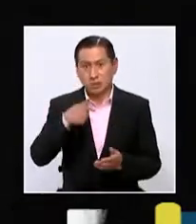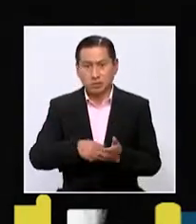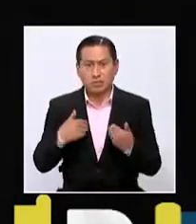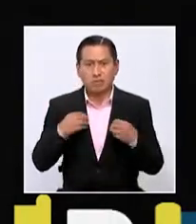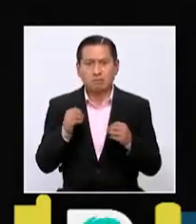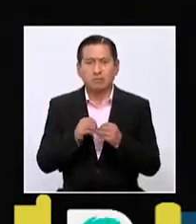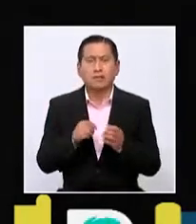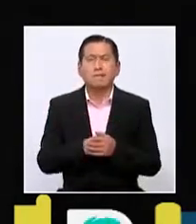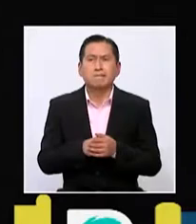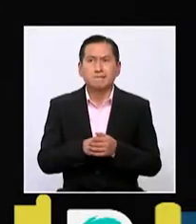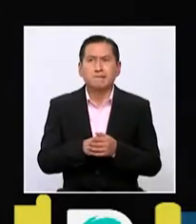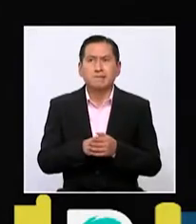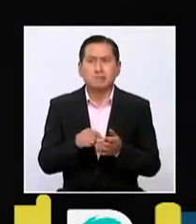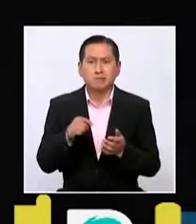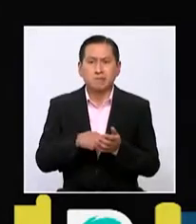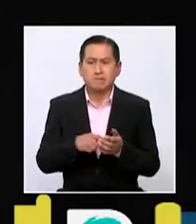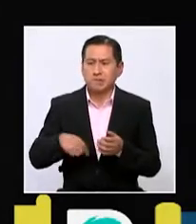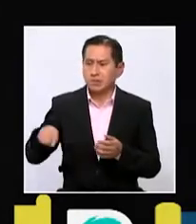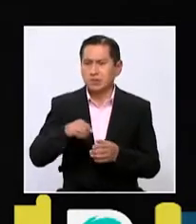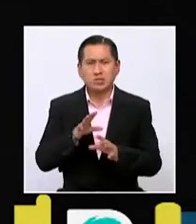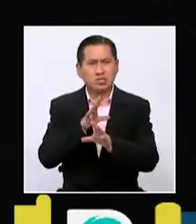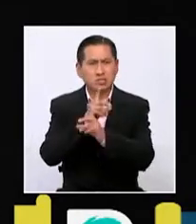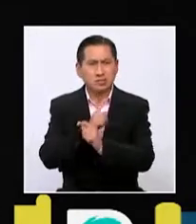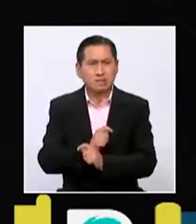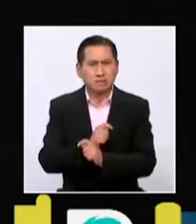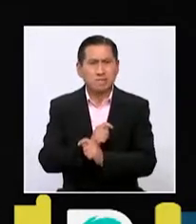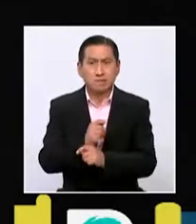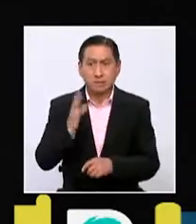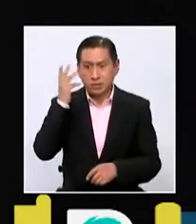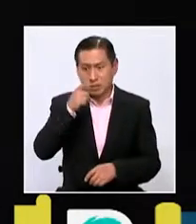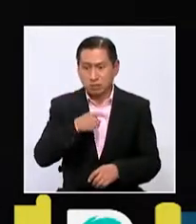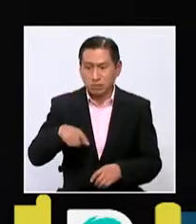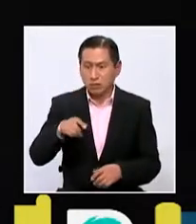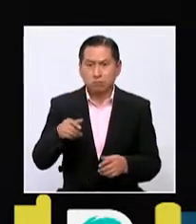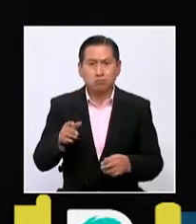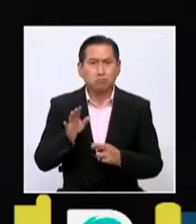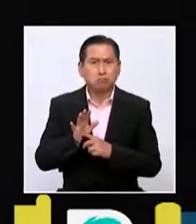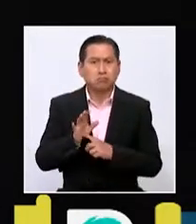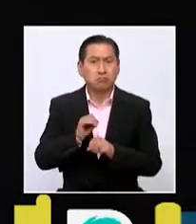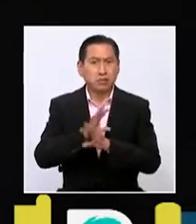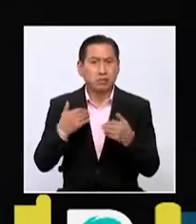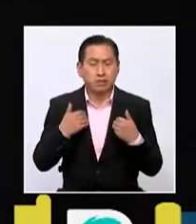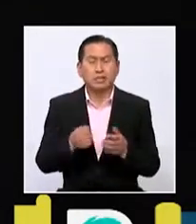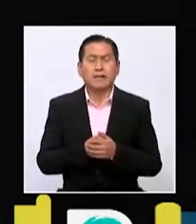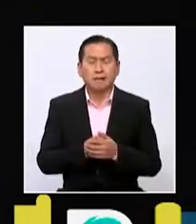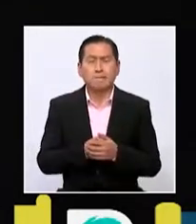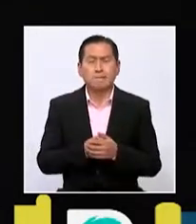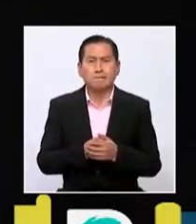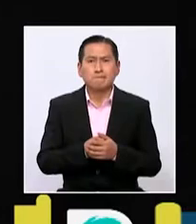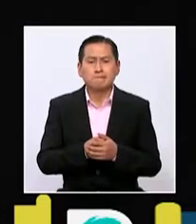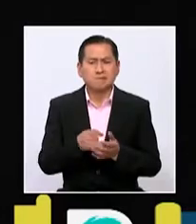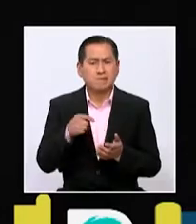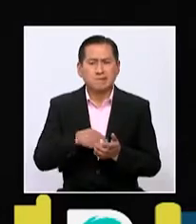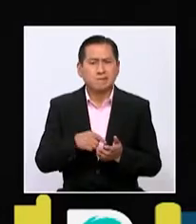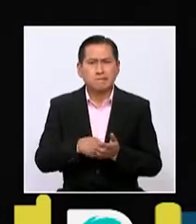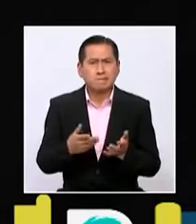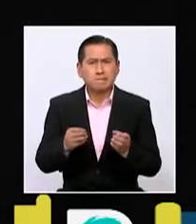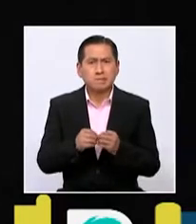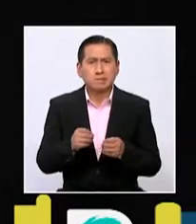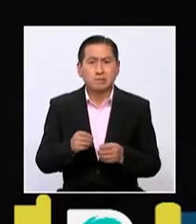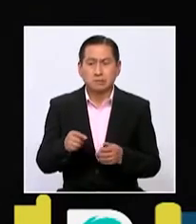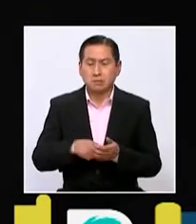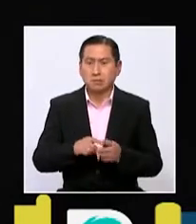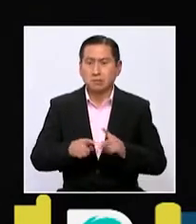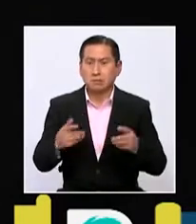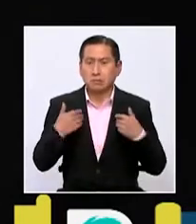de una tradición, la belleza de una realidad. Claro. Del cual, al